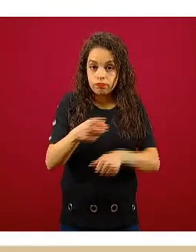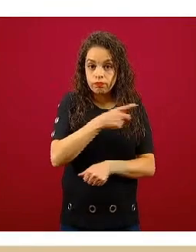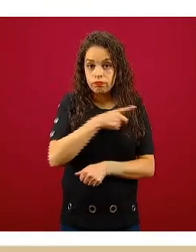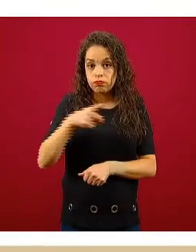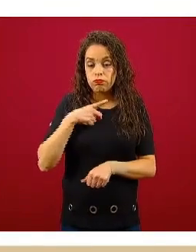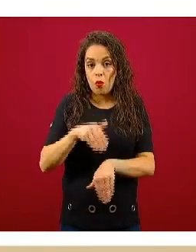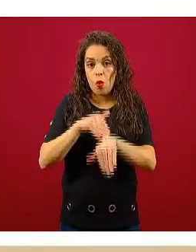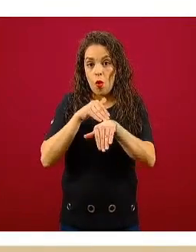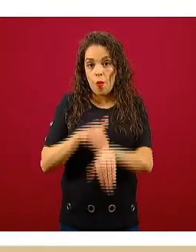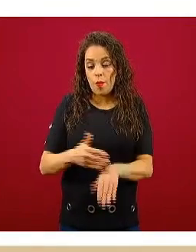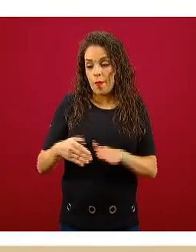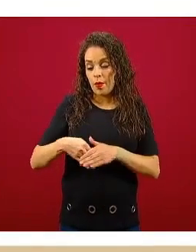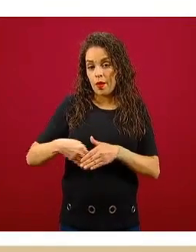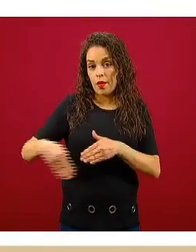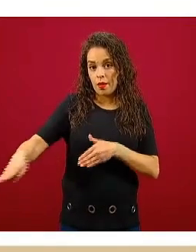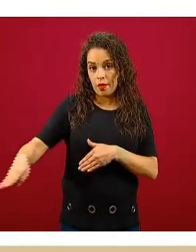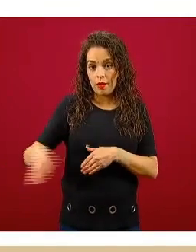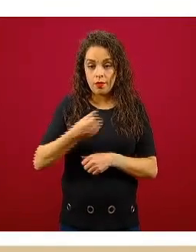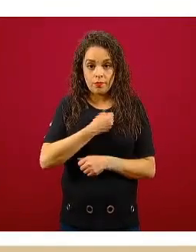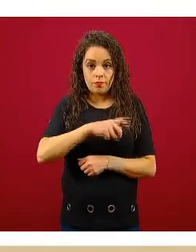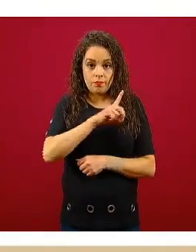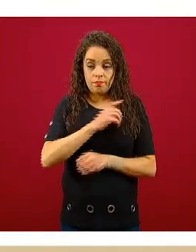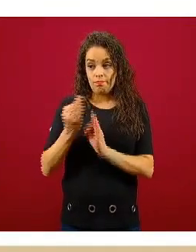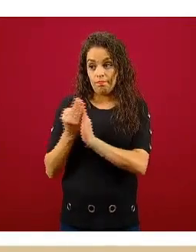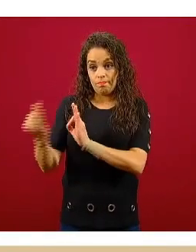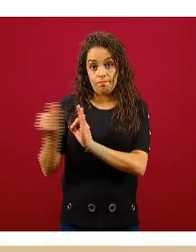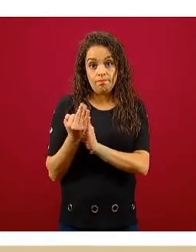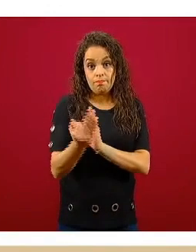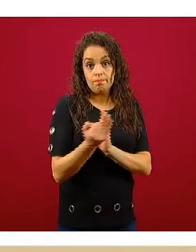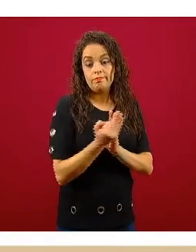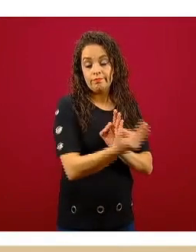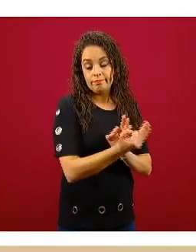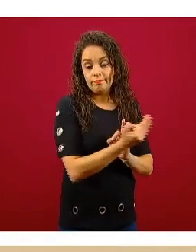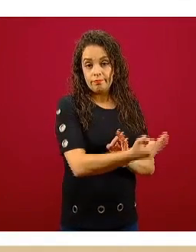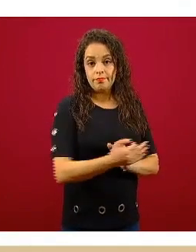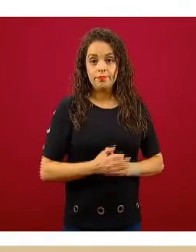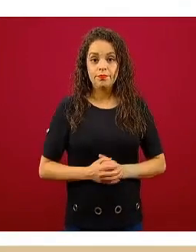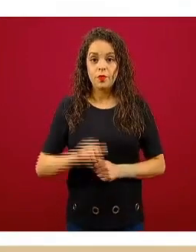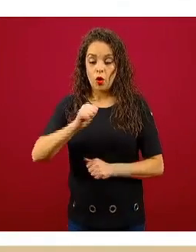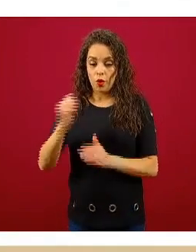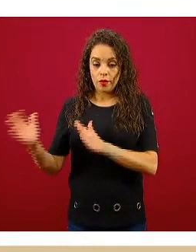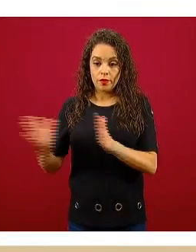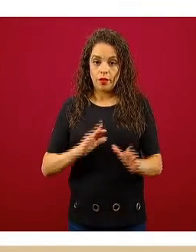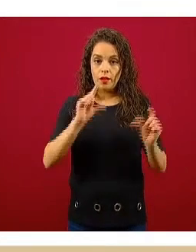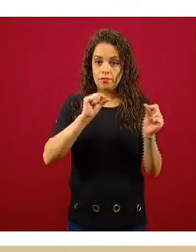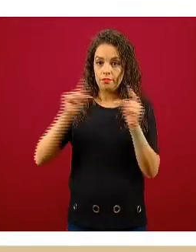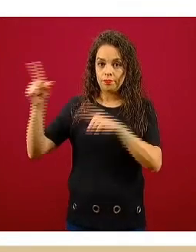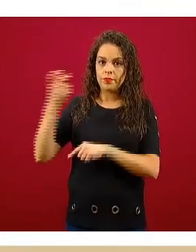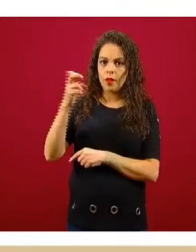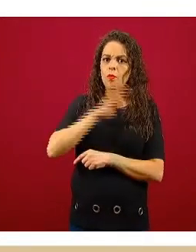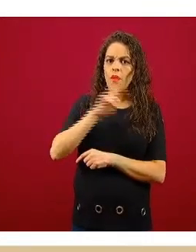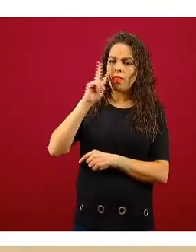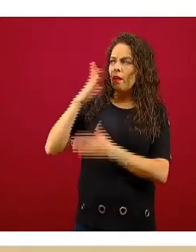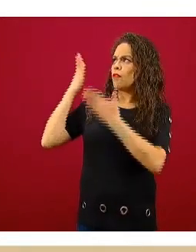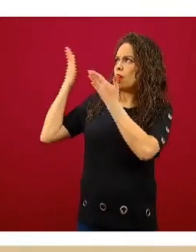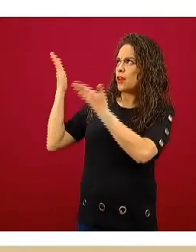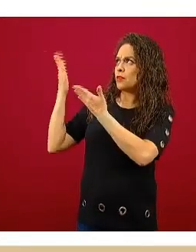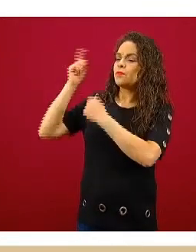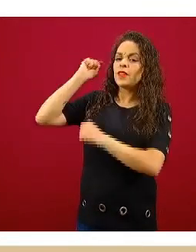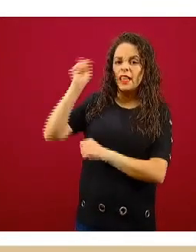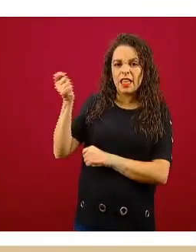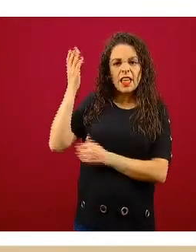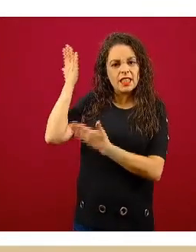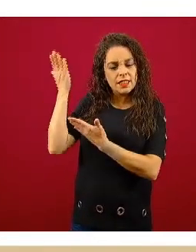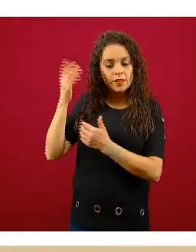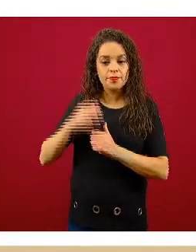Jornada Nacional de Sana Distancia. La siguiente, por favor. Este gráfico, lo que estamos